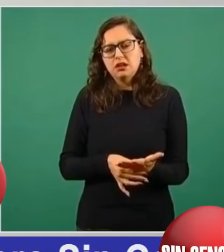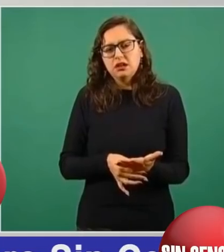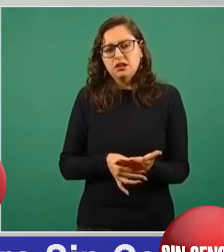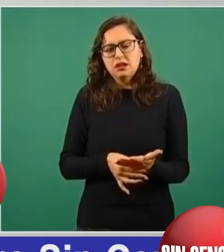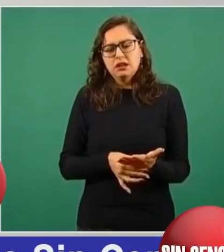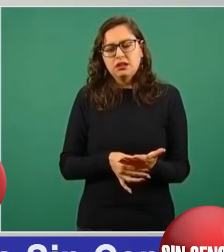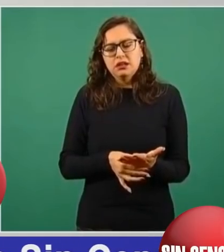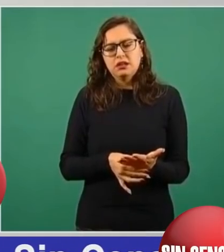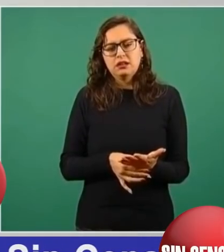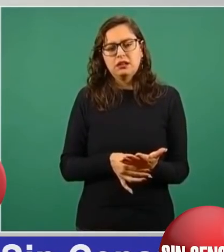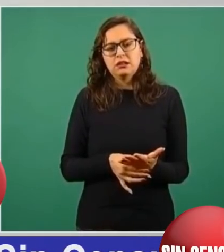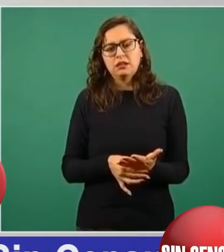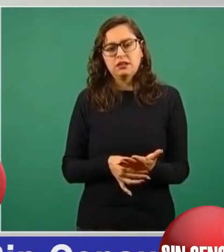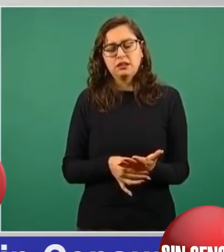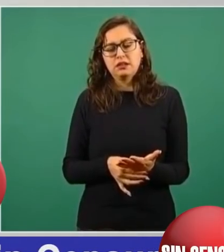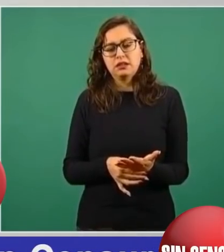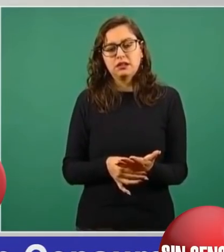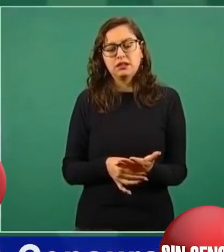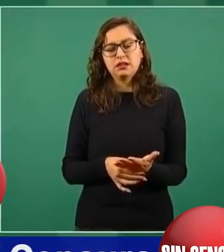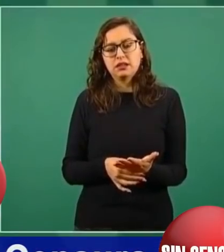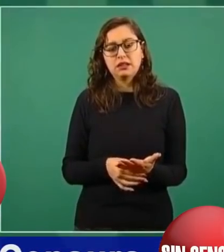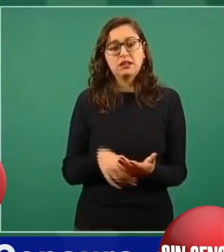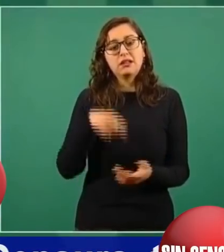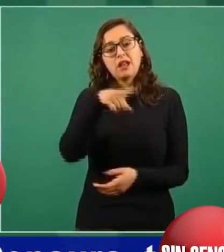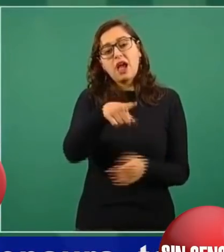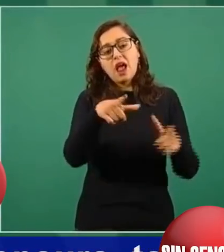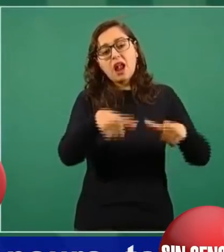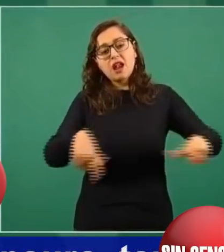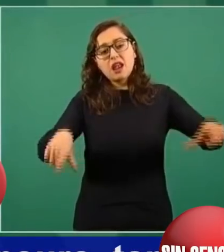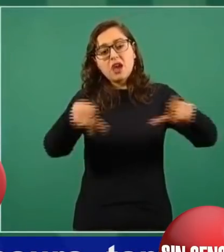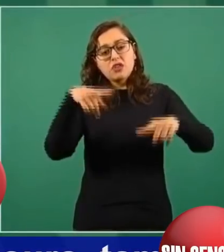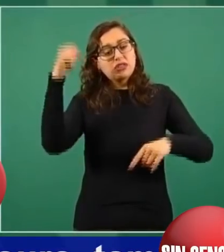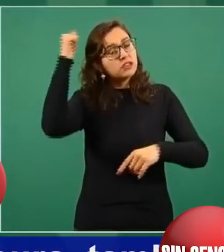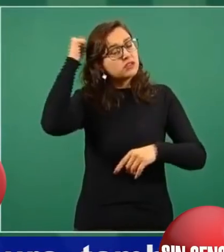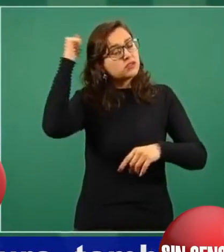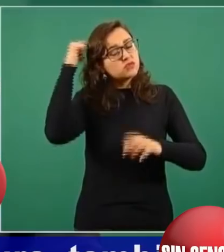la construcción del aeropuerto en el lago de Texcoco.